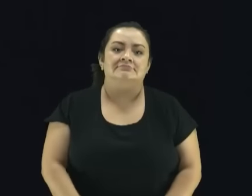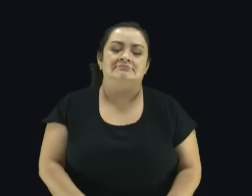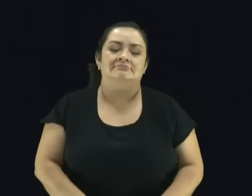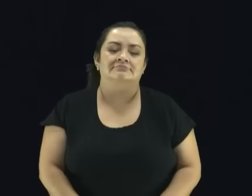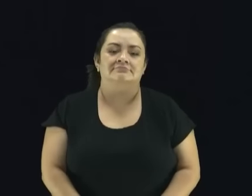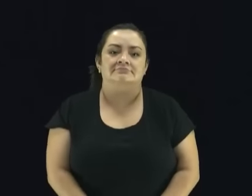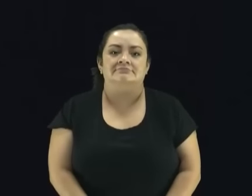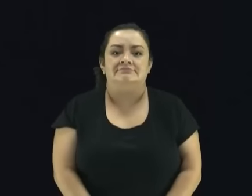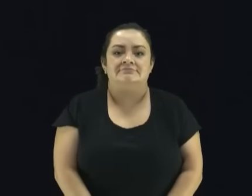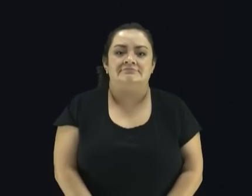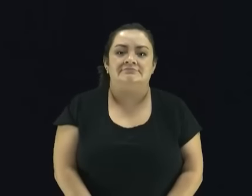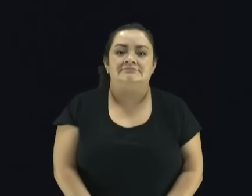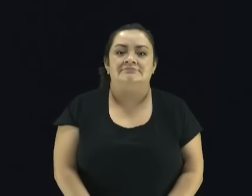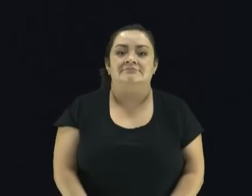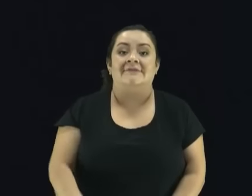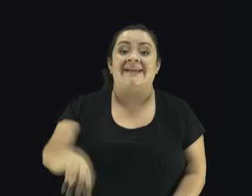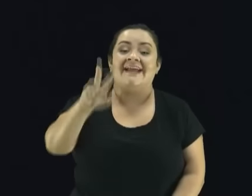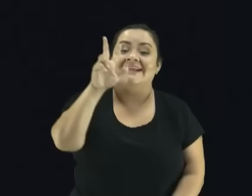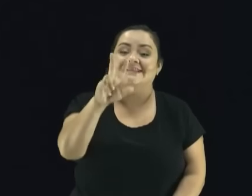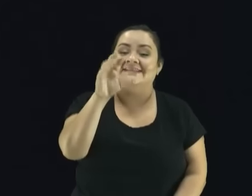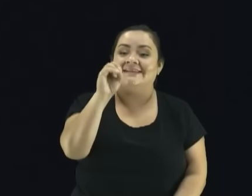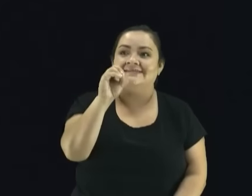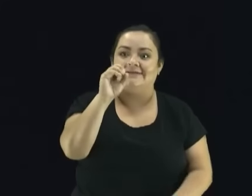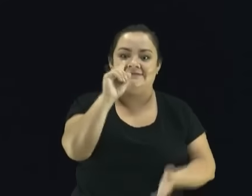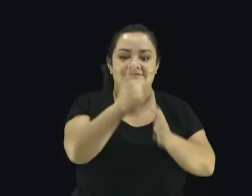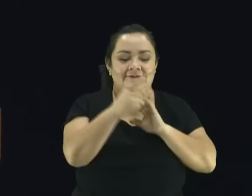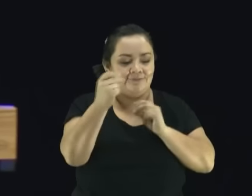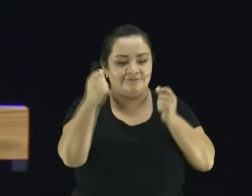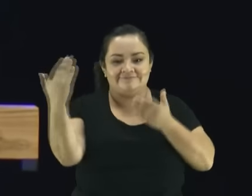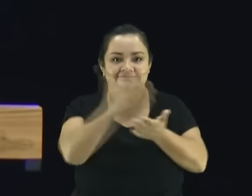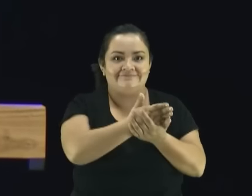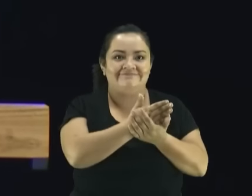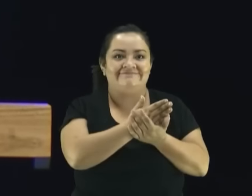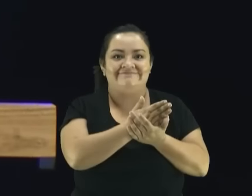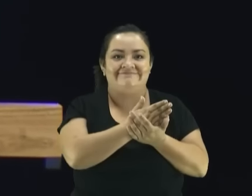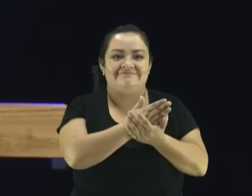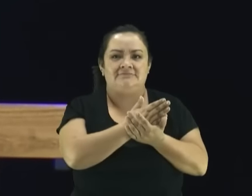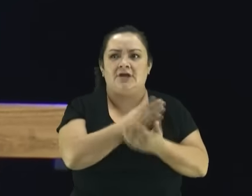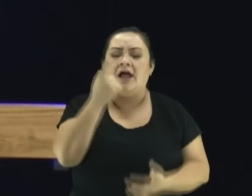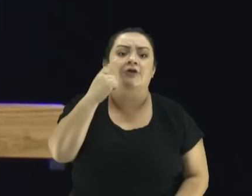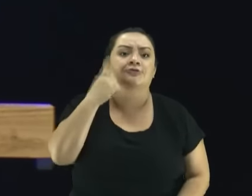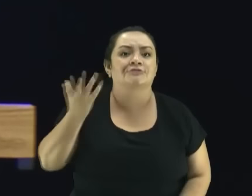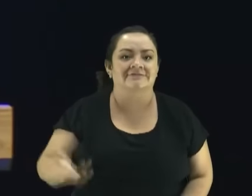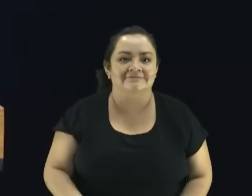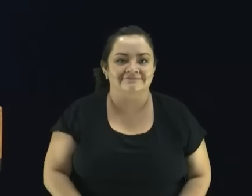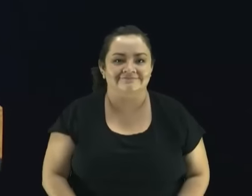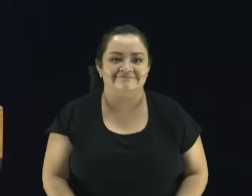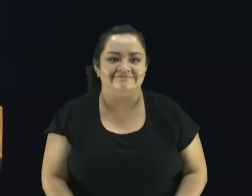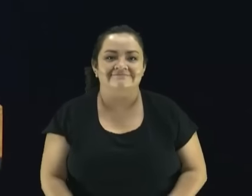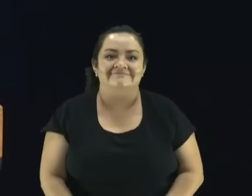zapatos 30 segundos lo tenía al lado A dónde me